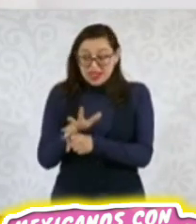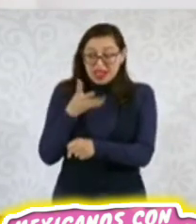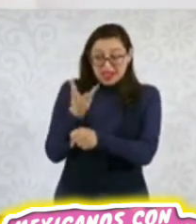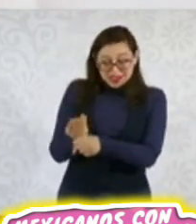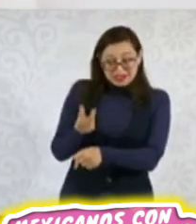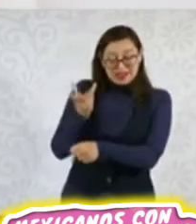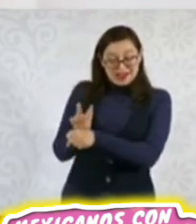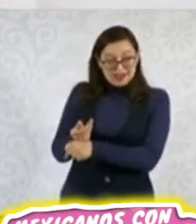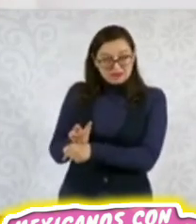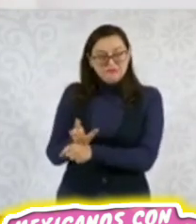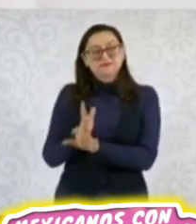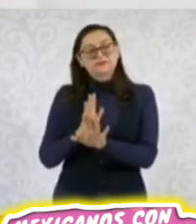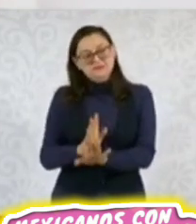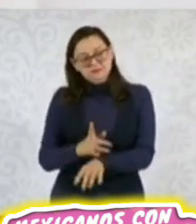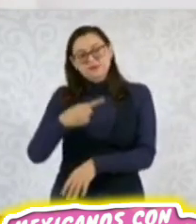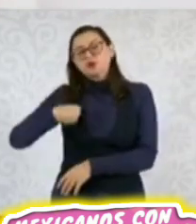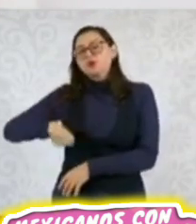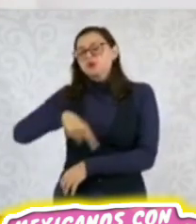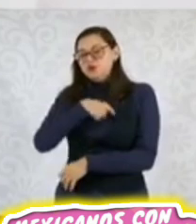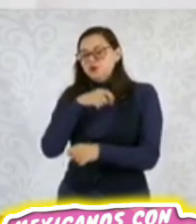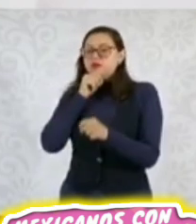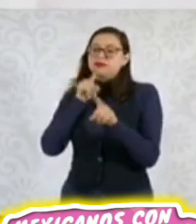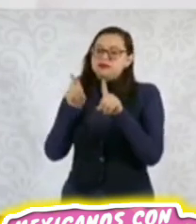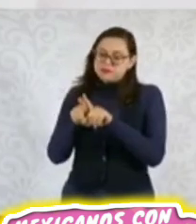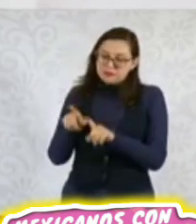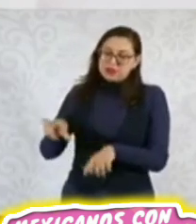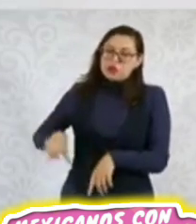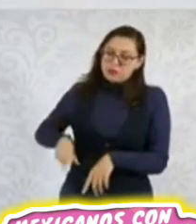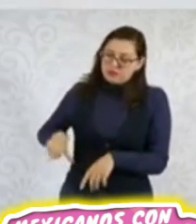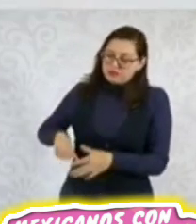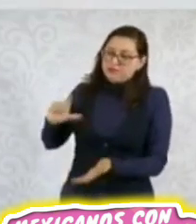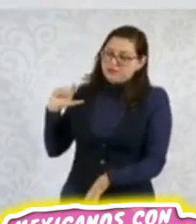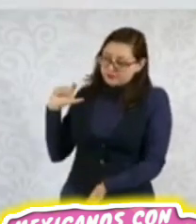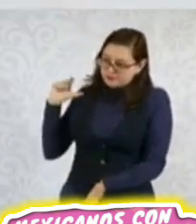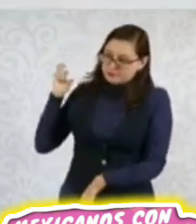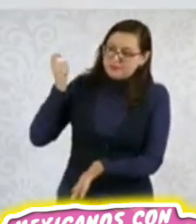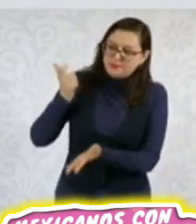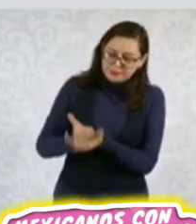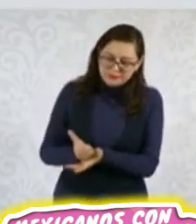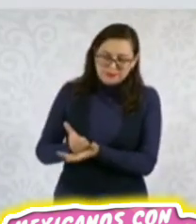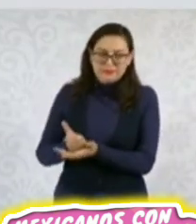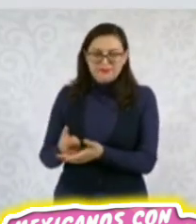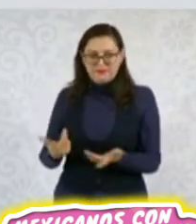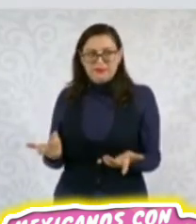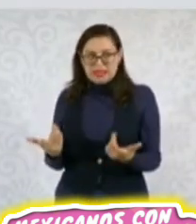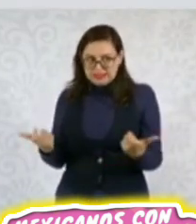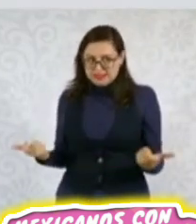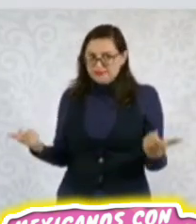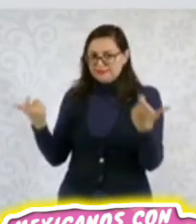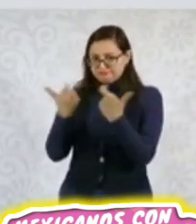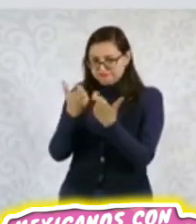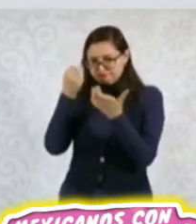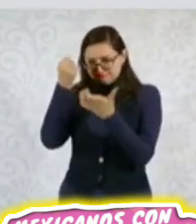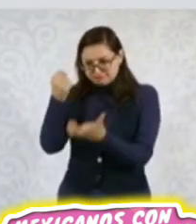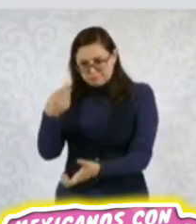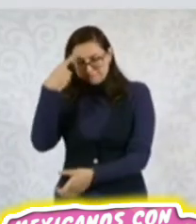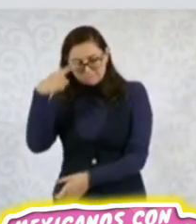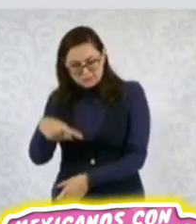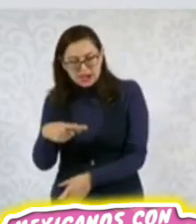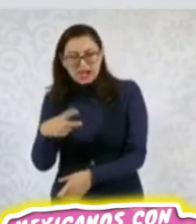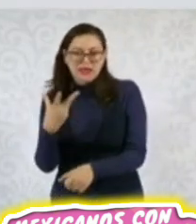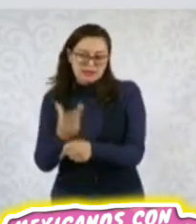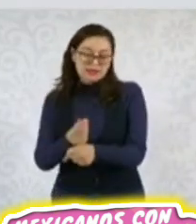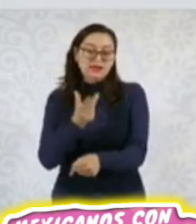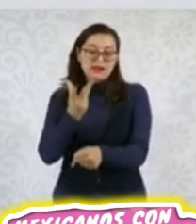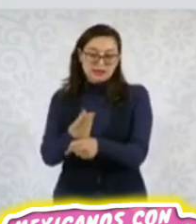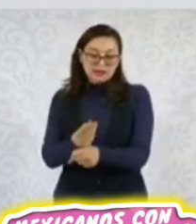apoyar para que estén funcionando plantas de tratamiento y todo el sistema hídrico de Acapulco, que tiene que